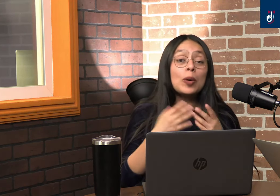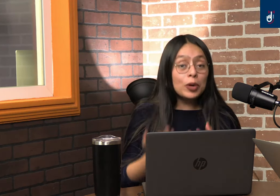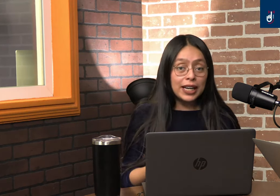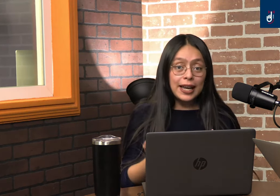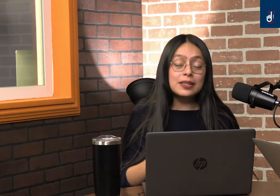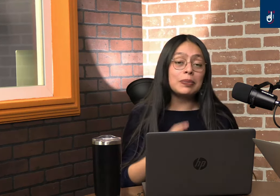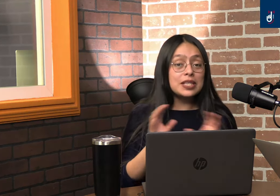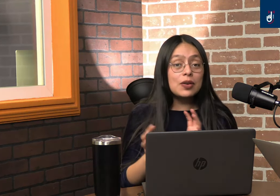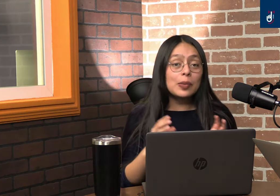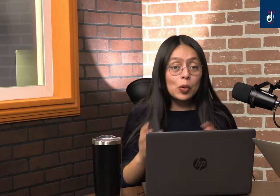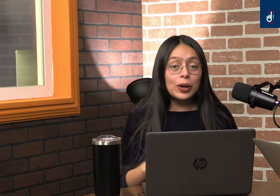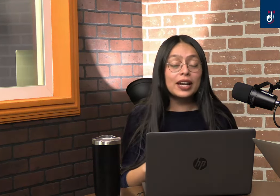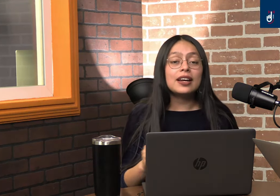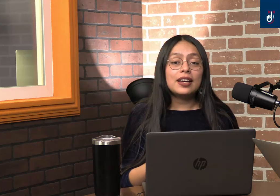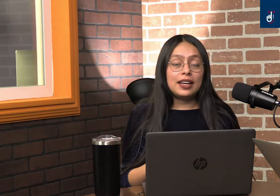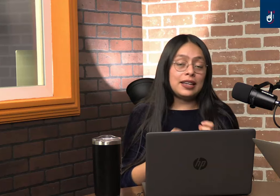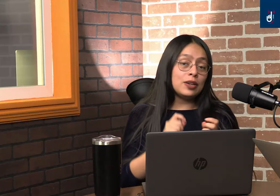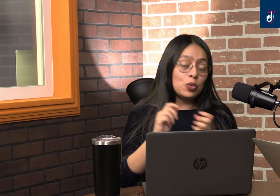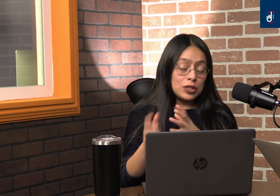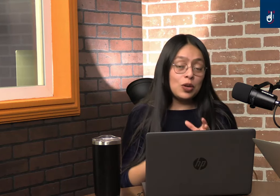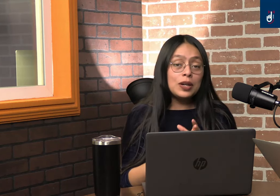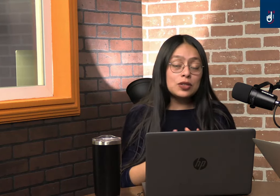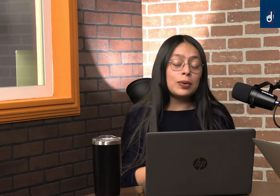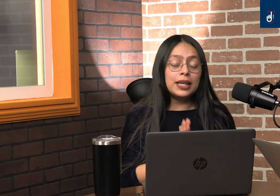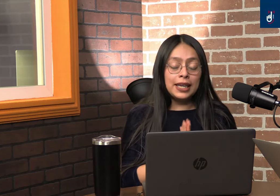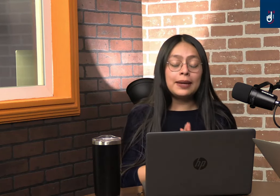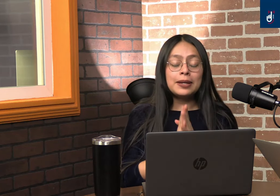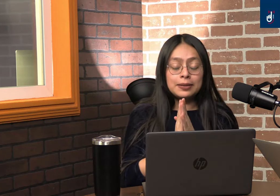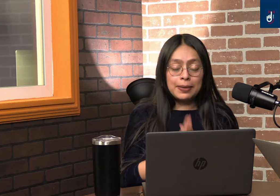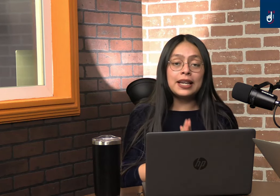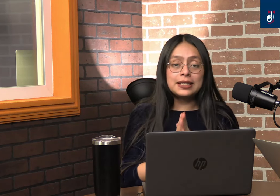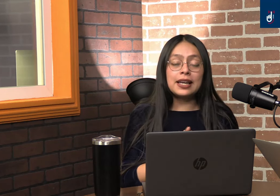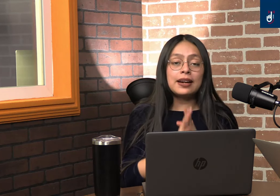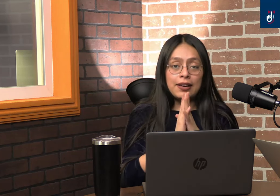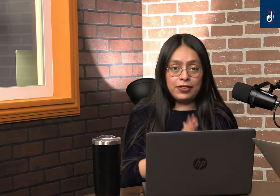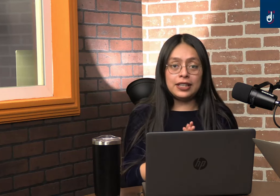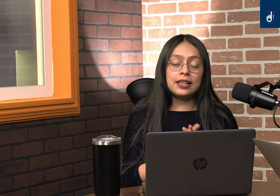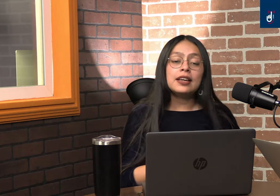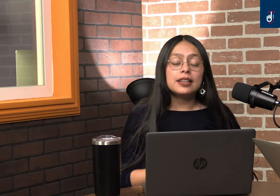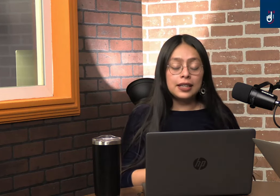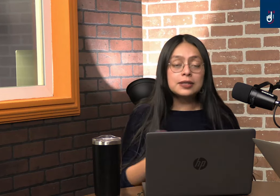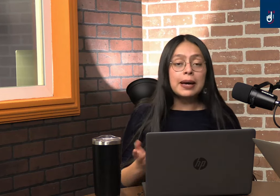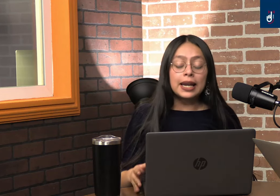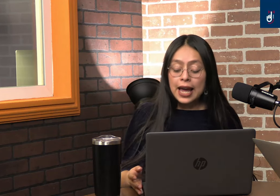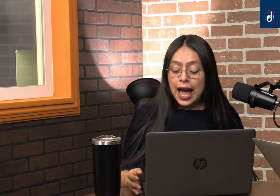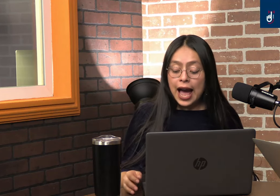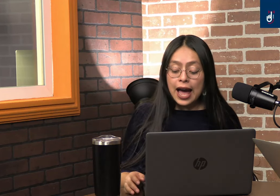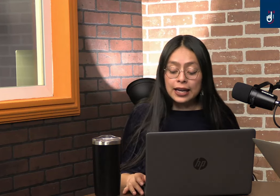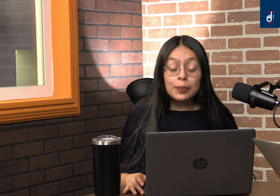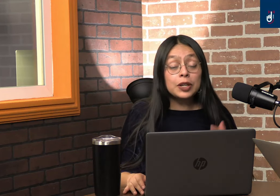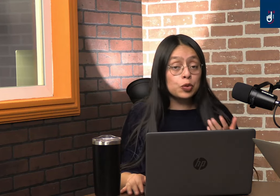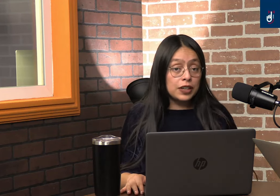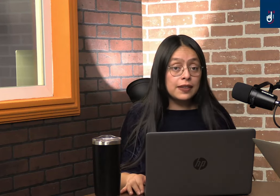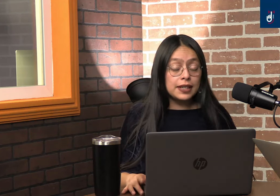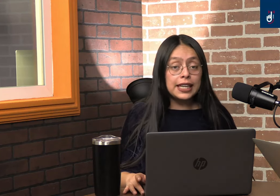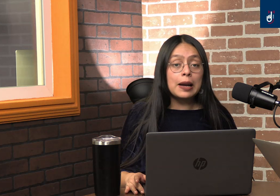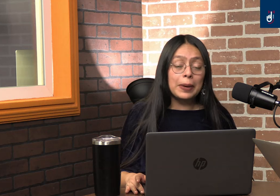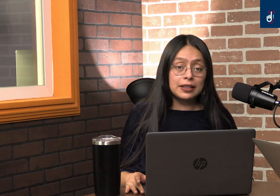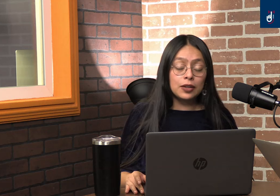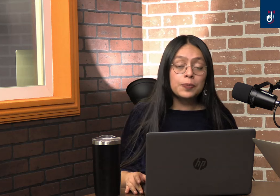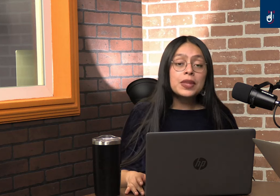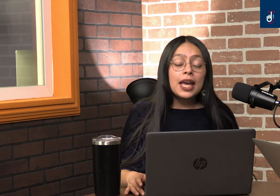cuanto a morena se empezaron a mover eh cuestiones sobre quiénes van a estar al frente quiénes van a quies podrían